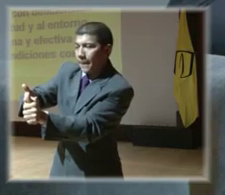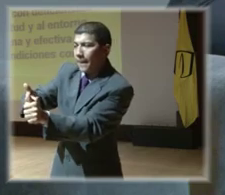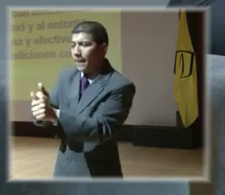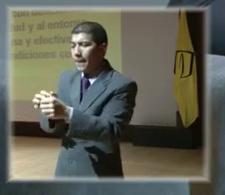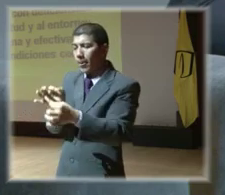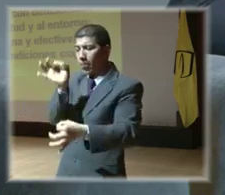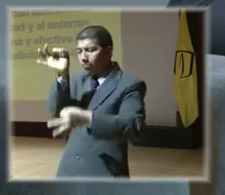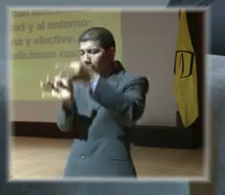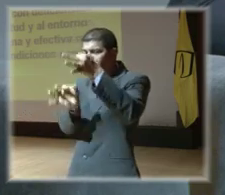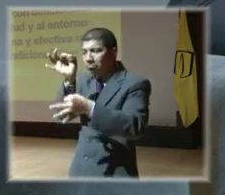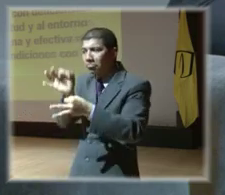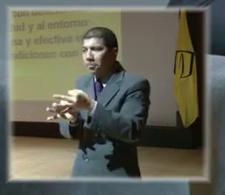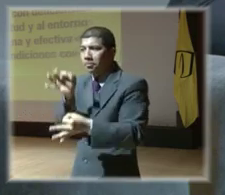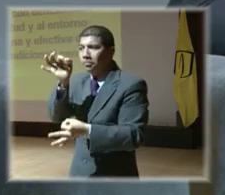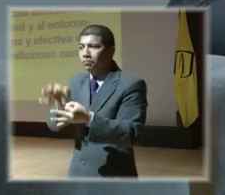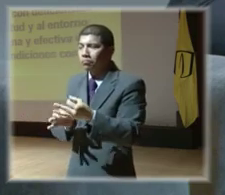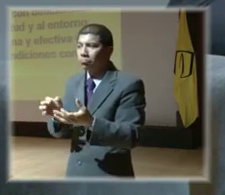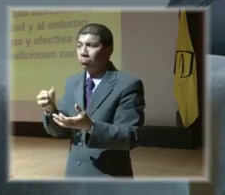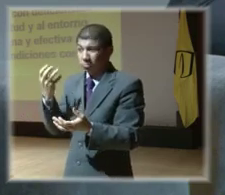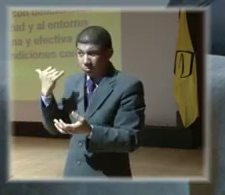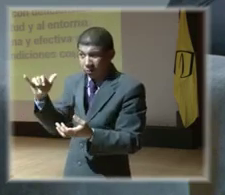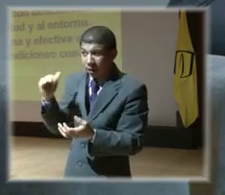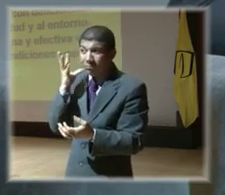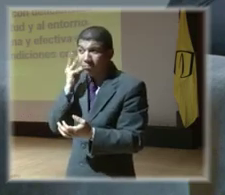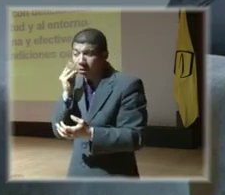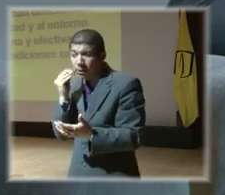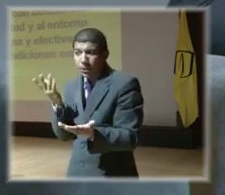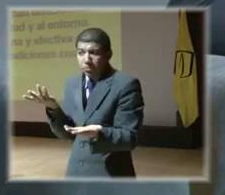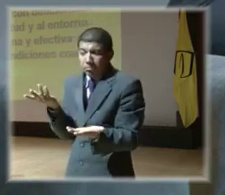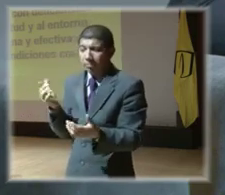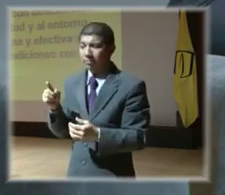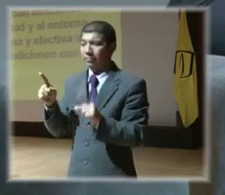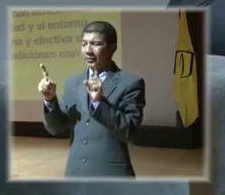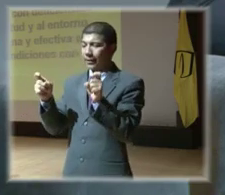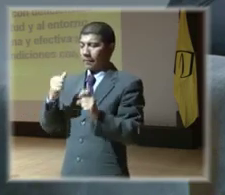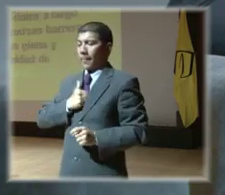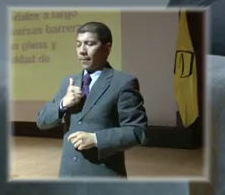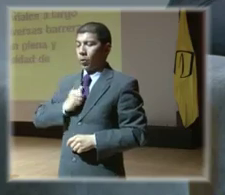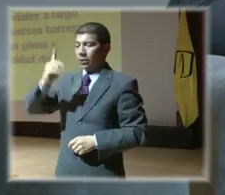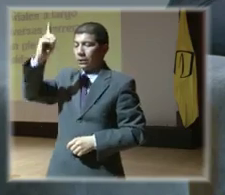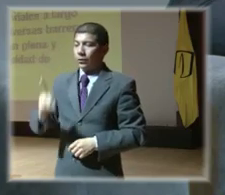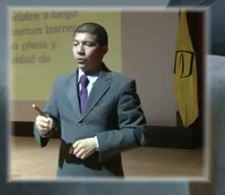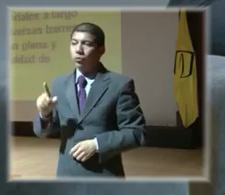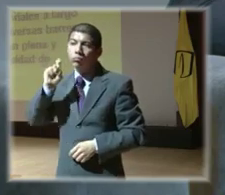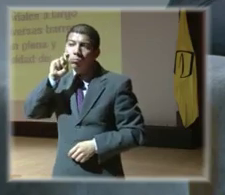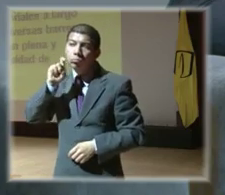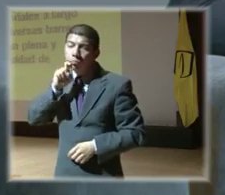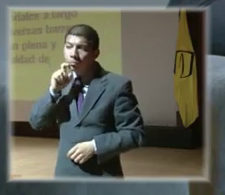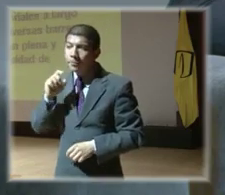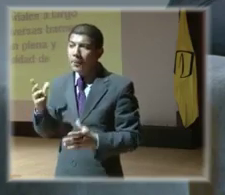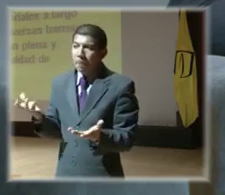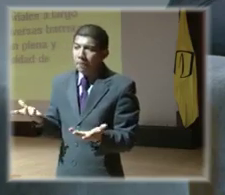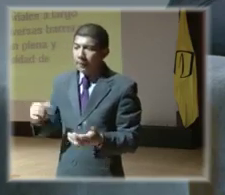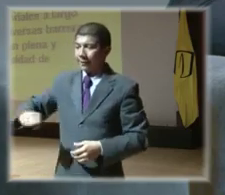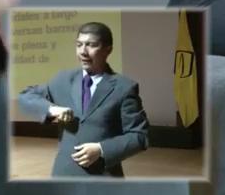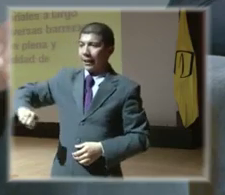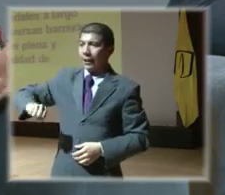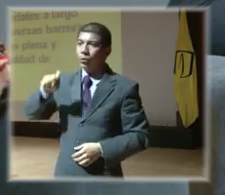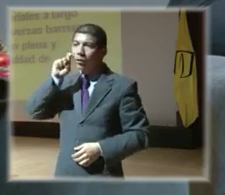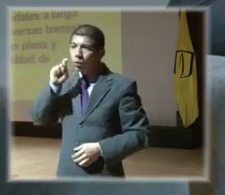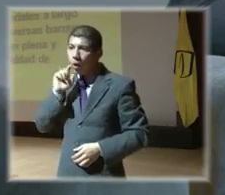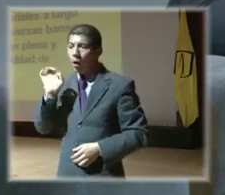contradictoria. Pregunta. Imagino que eso es de derecho colombiano. Pero sobre el tema de diversidad sexual o de derechos sexuales y reproductivos,